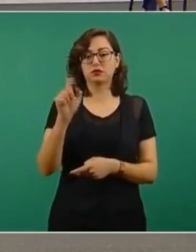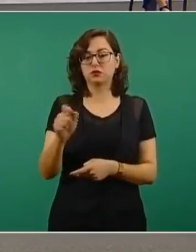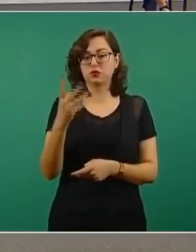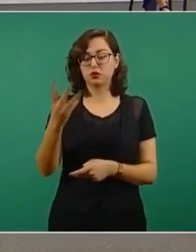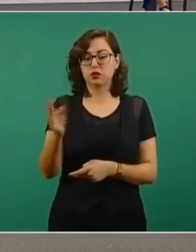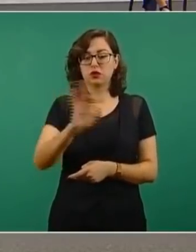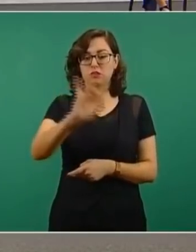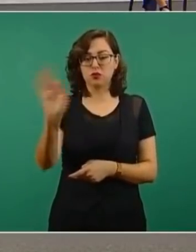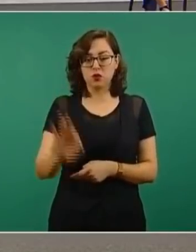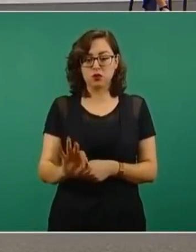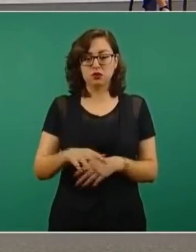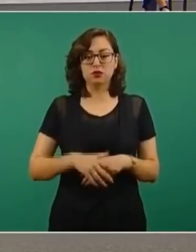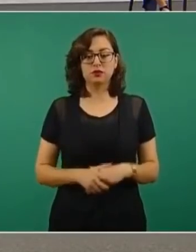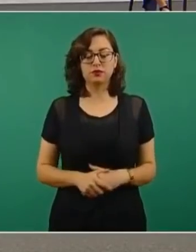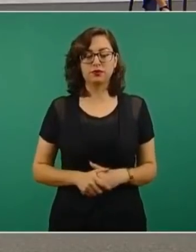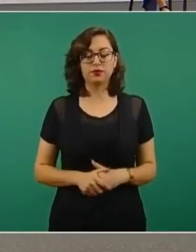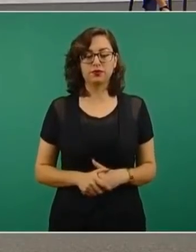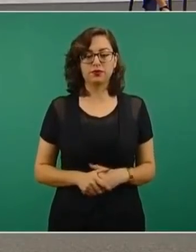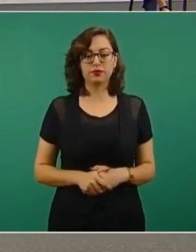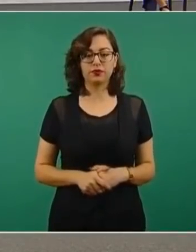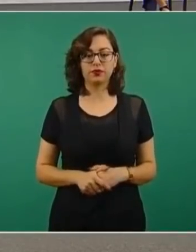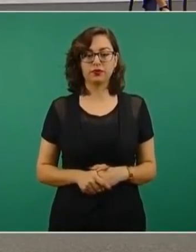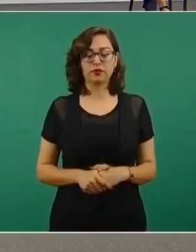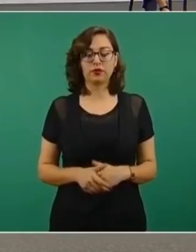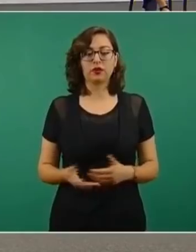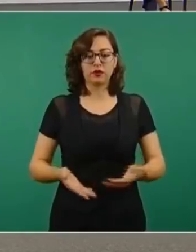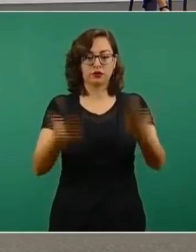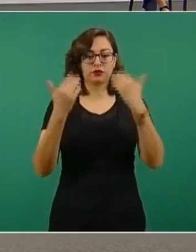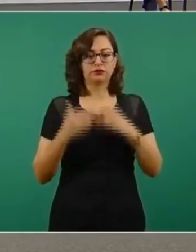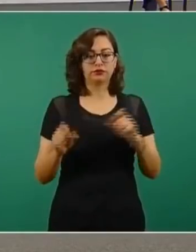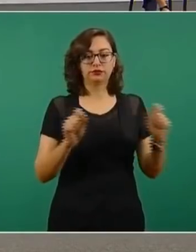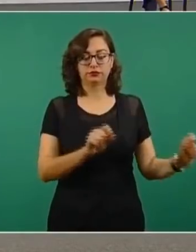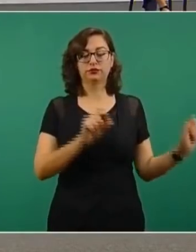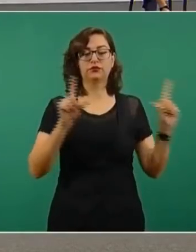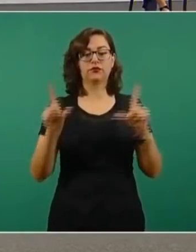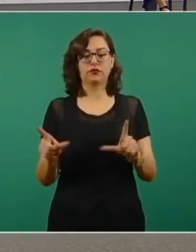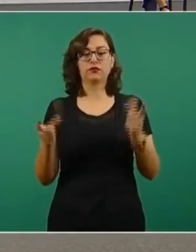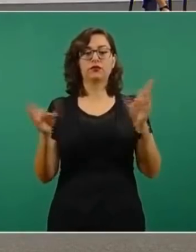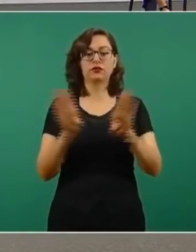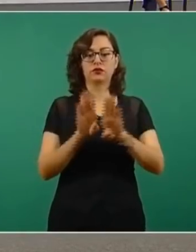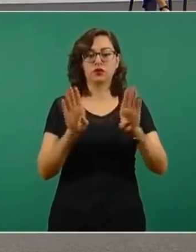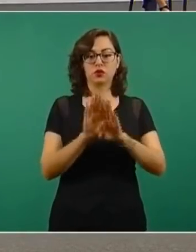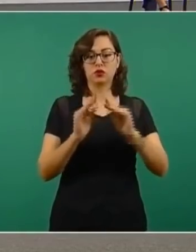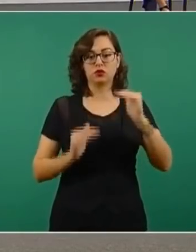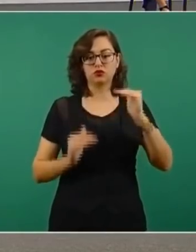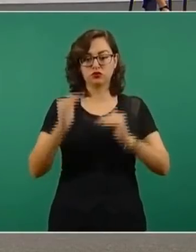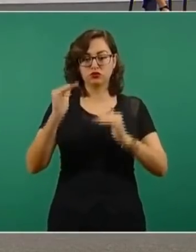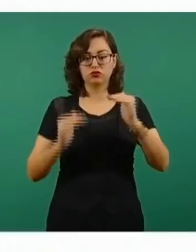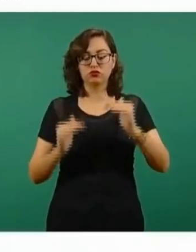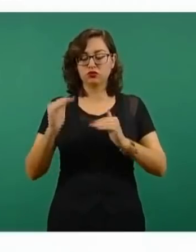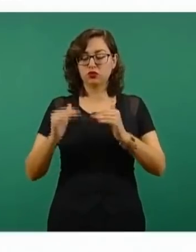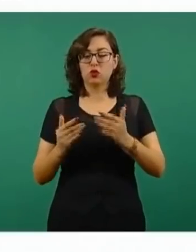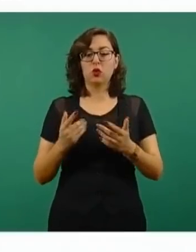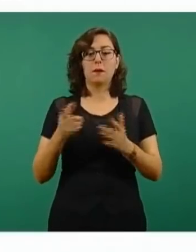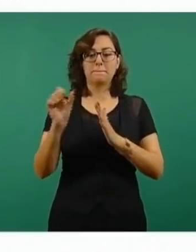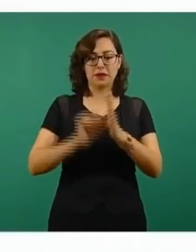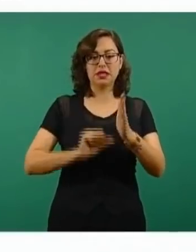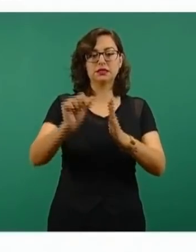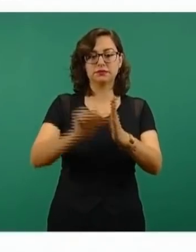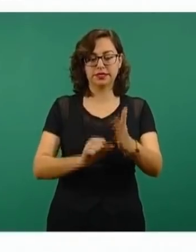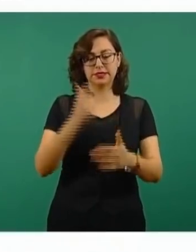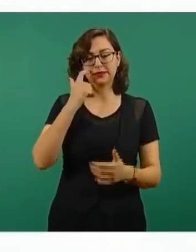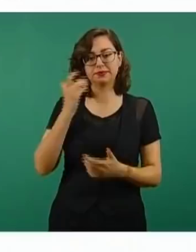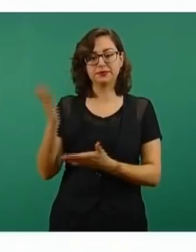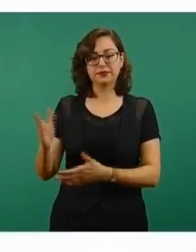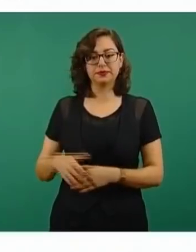3.4%. En ese sentido, pues bueno, podemos ver en la que sigue cuál es la variación que vamos a tener de un mes contra otro, de lo que es el mes de